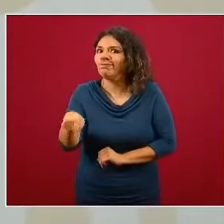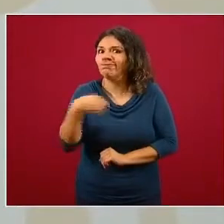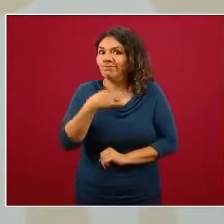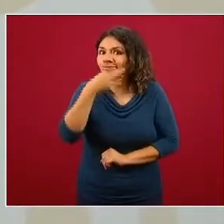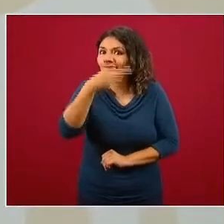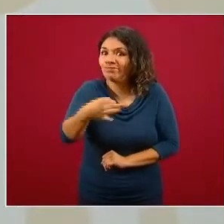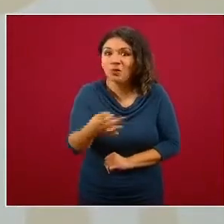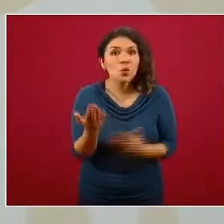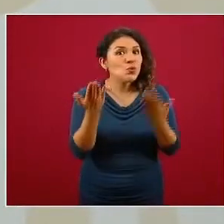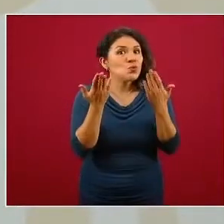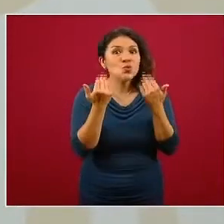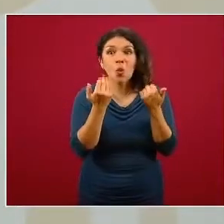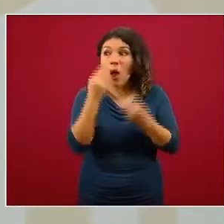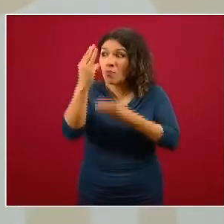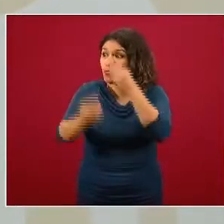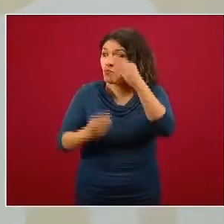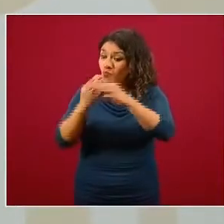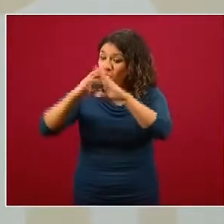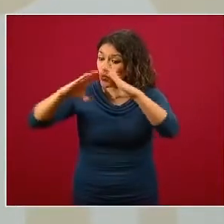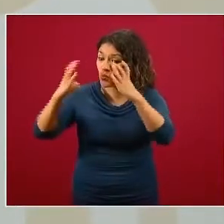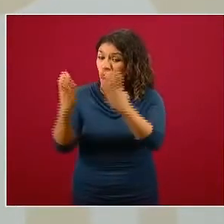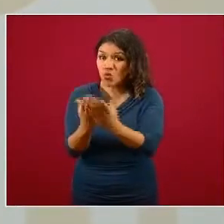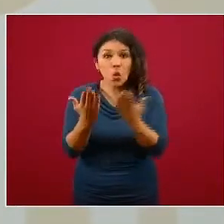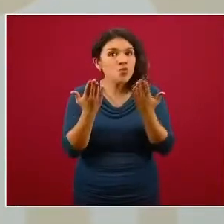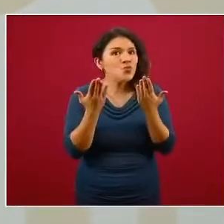preciso: no existe en el mundo entero,